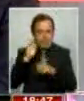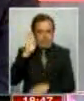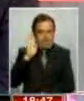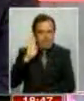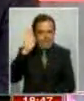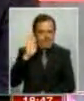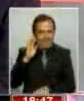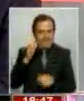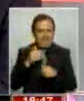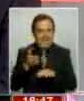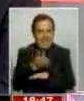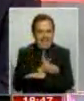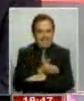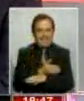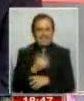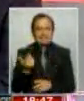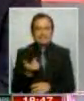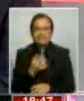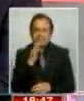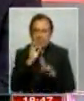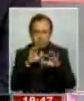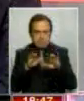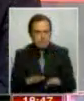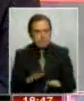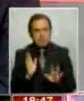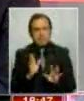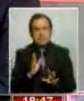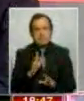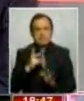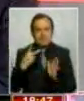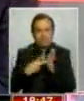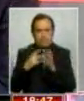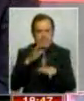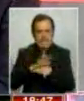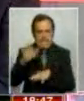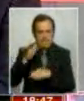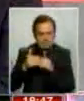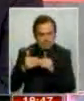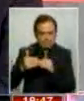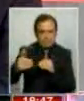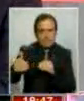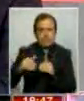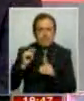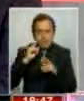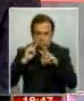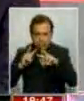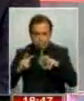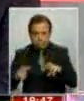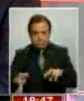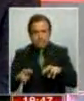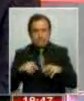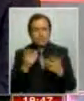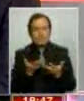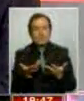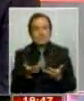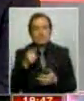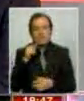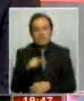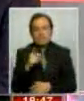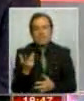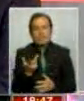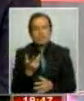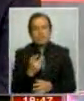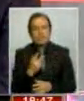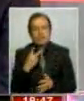por cierto se van a, digamos, a mantener a partir del 2015 en adelante, y las estamos revisando en lo que respecta, digamos, del